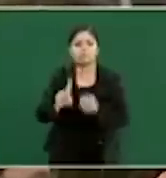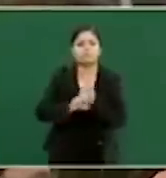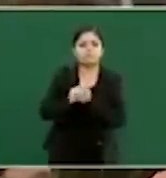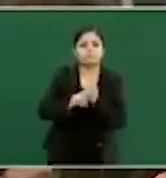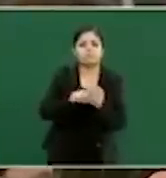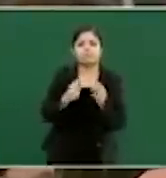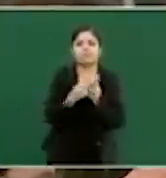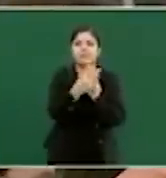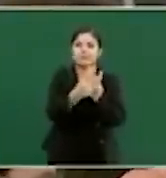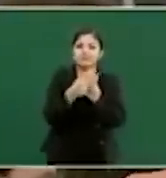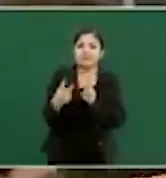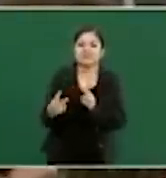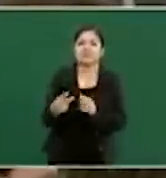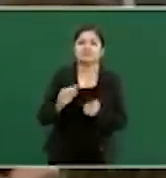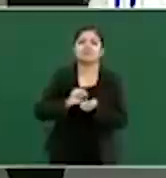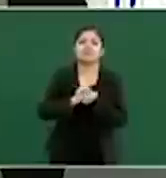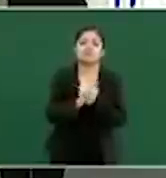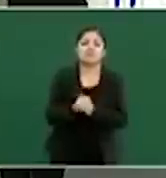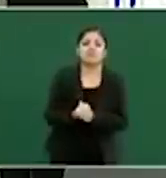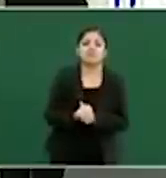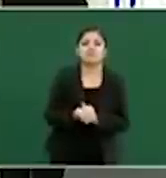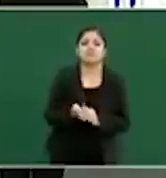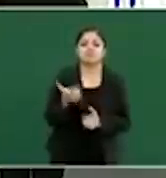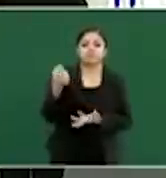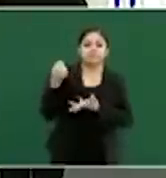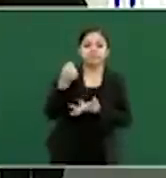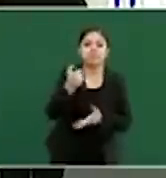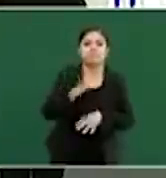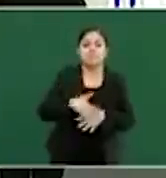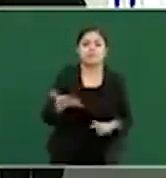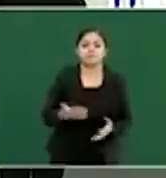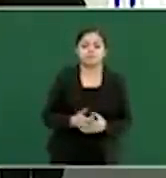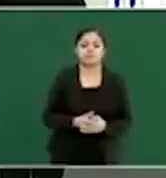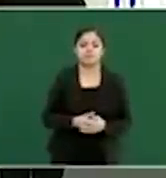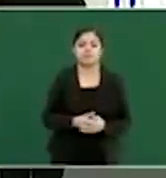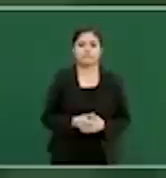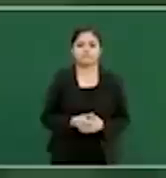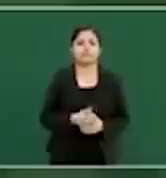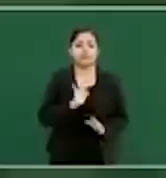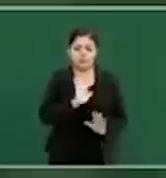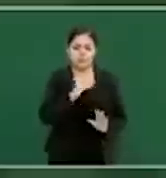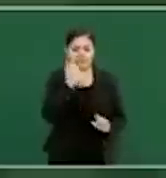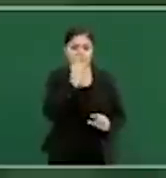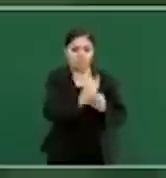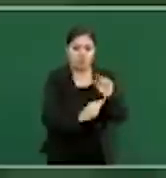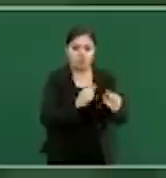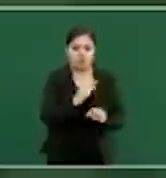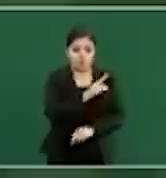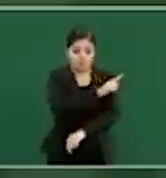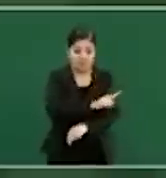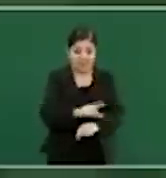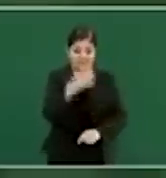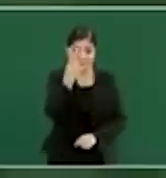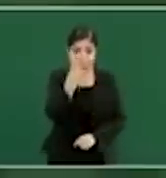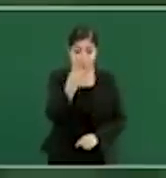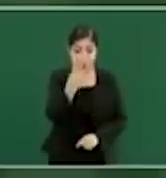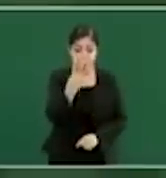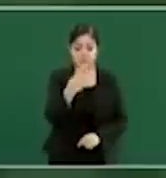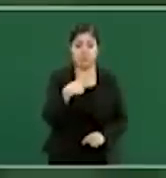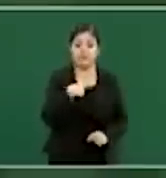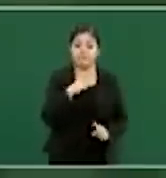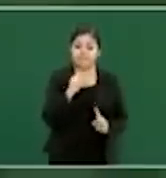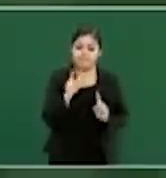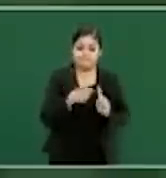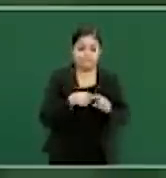con los vecinos, que haya incremento desmedido del recurso? Sí, vamos poco a poco. Mire, para la línea 4 lo primero